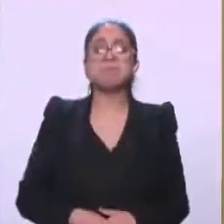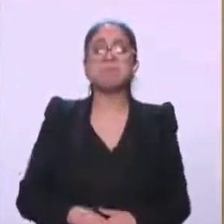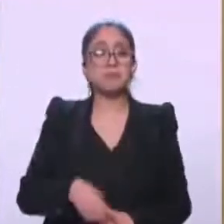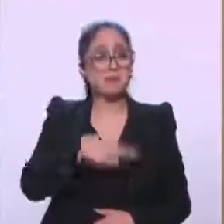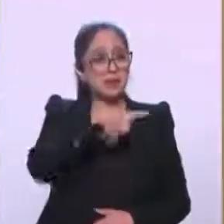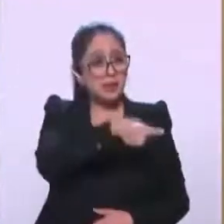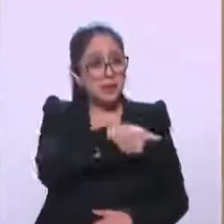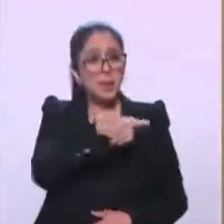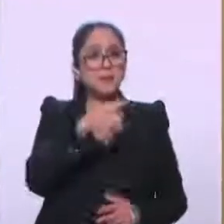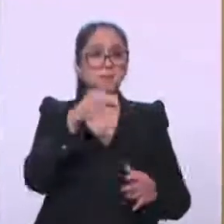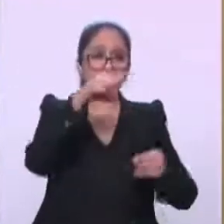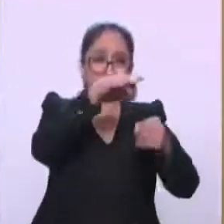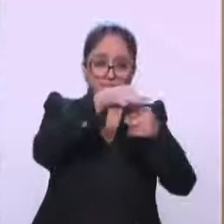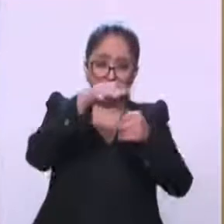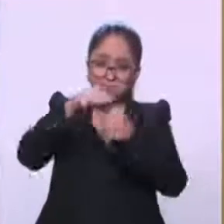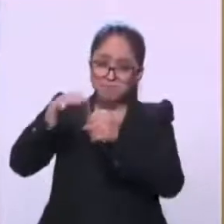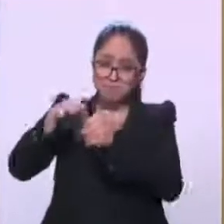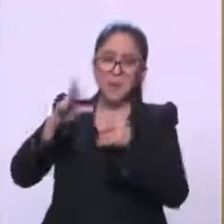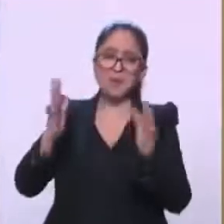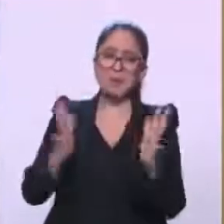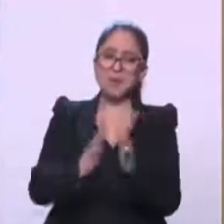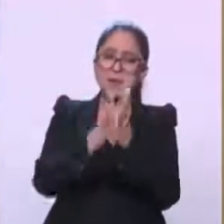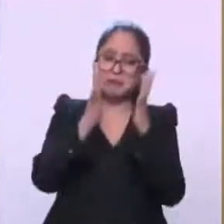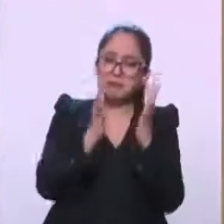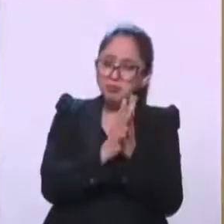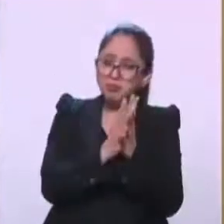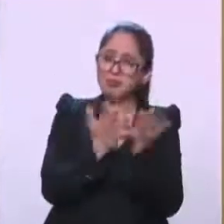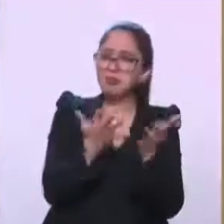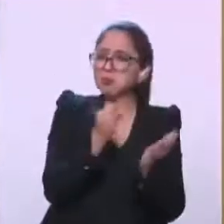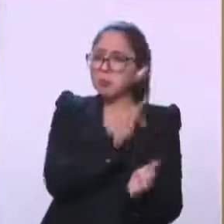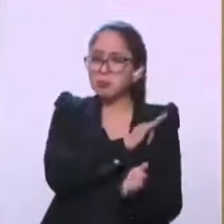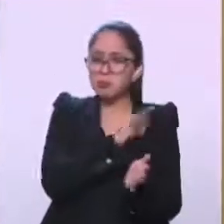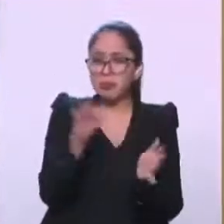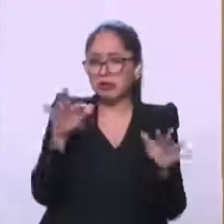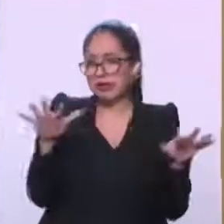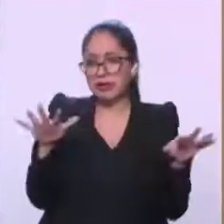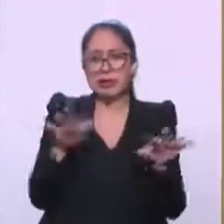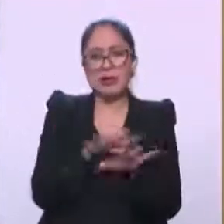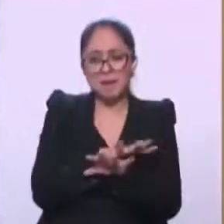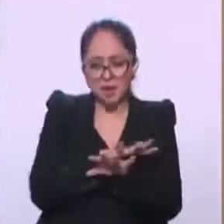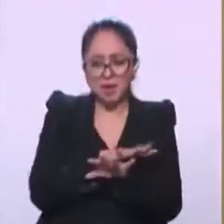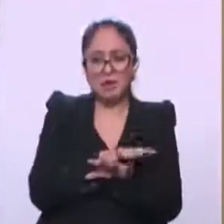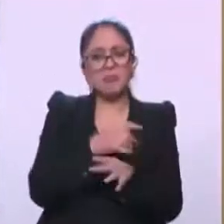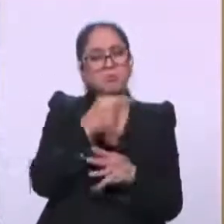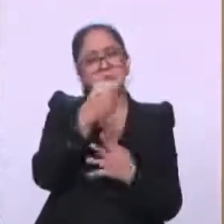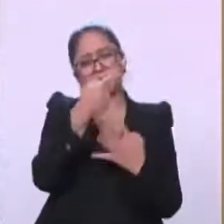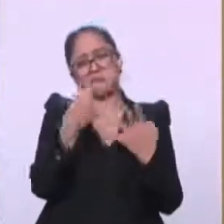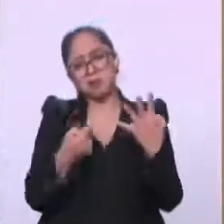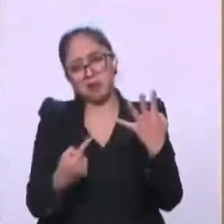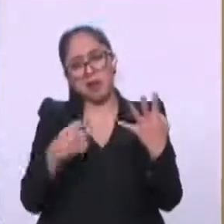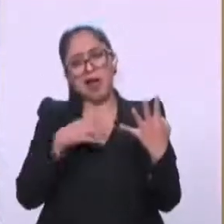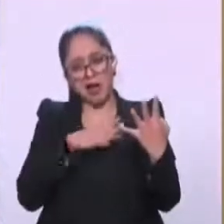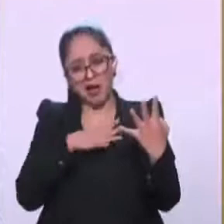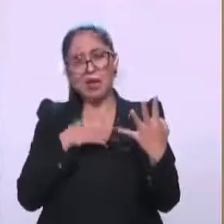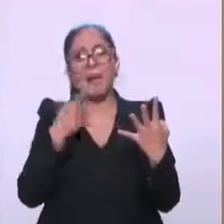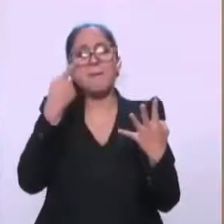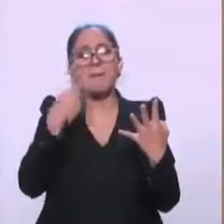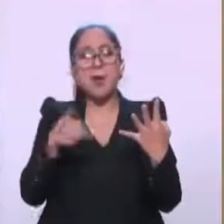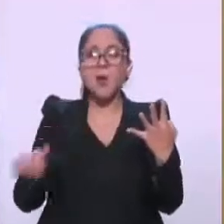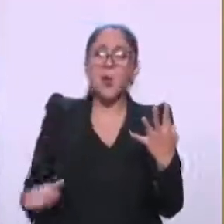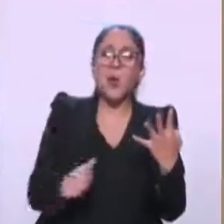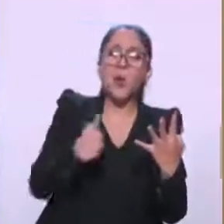cambiar totalmente, por poner un solo factor, y ahora les agrego otros, el nivel de preferencia